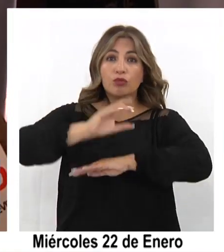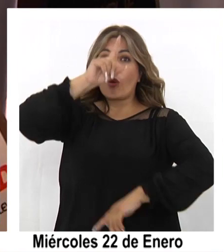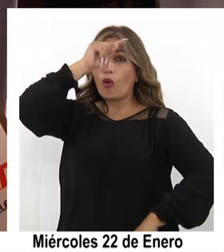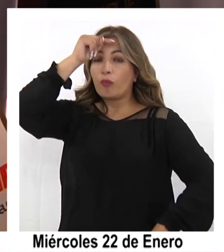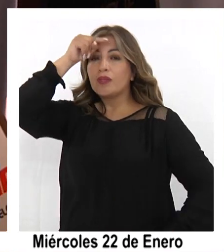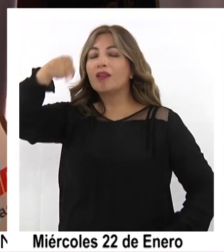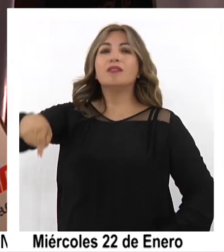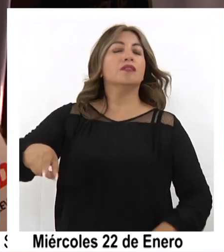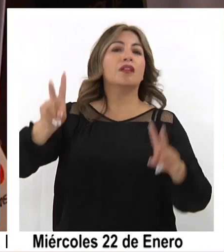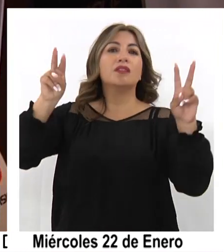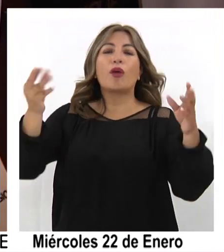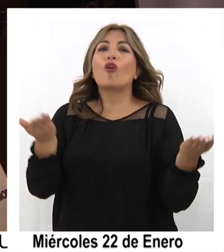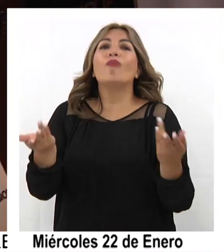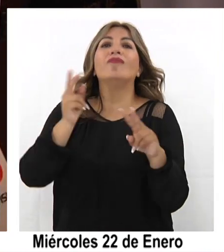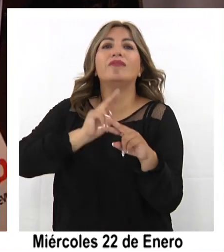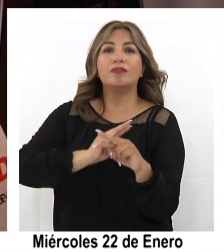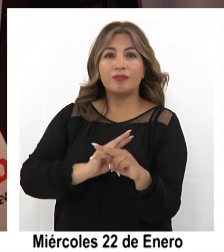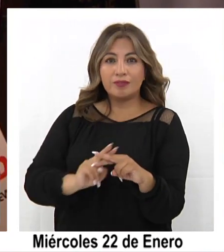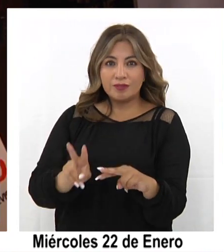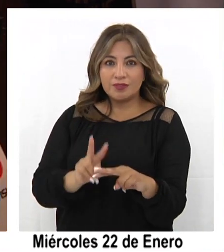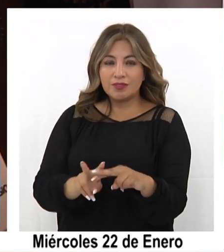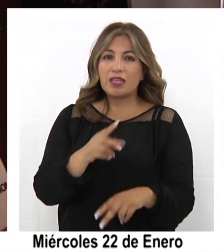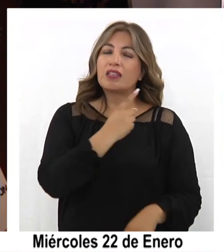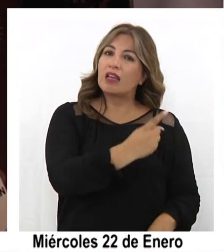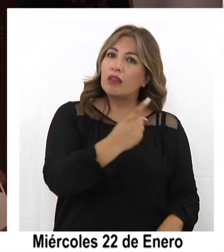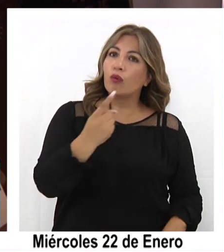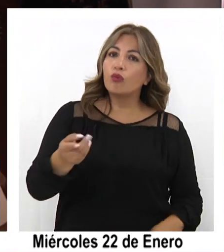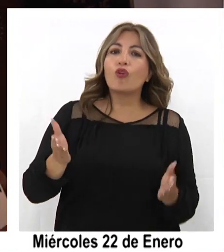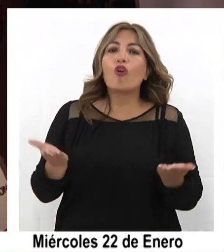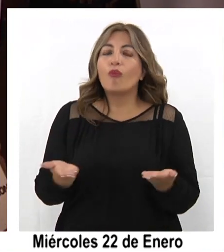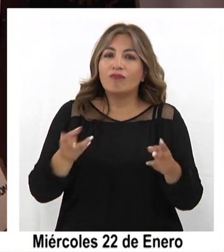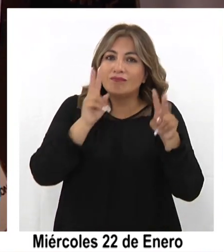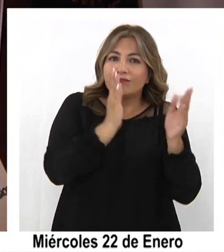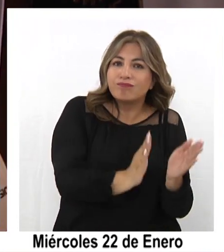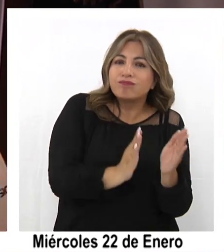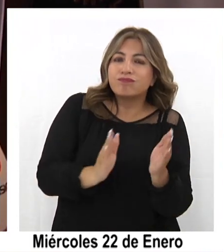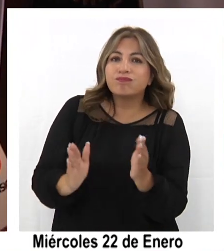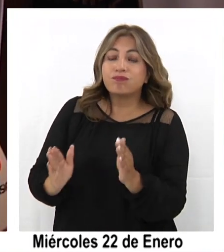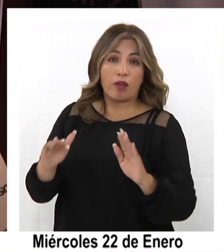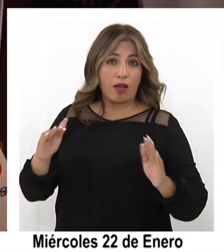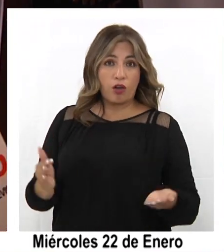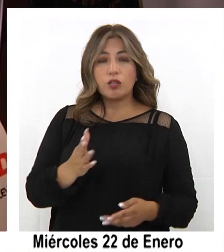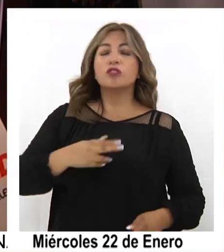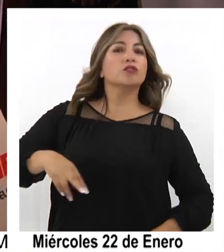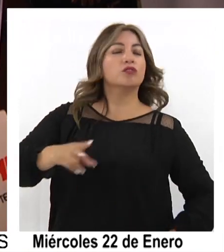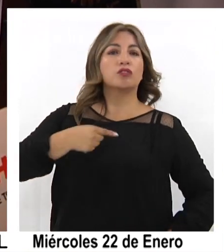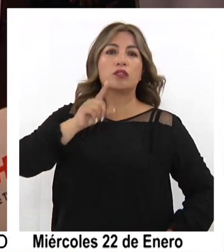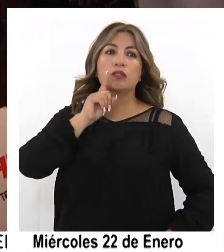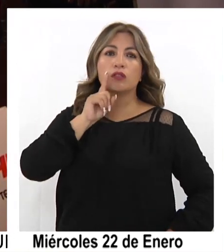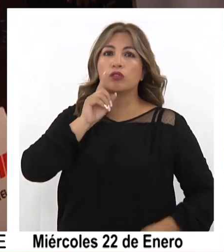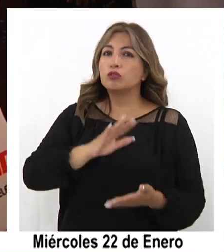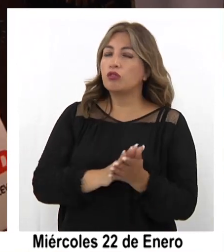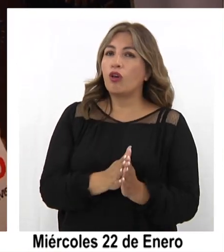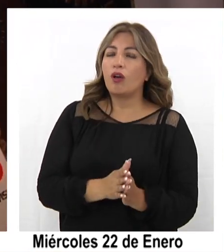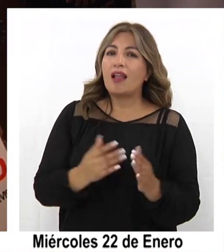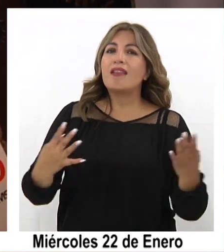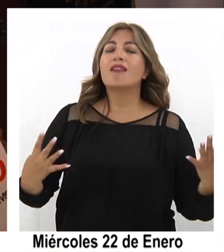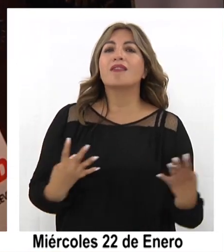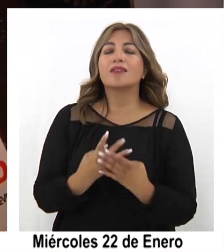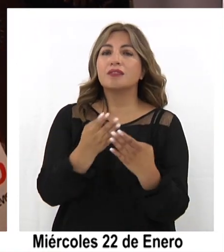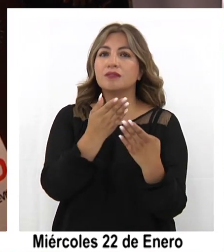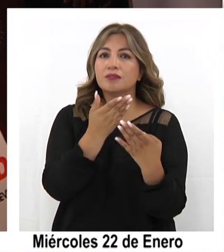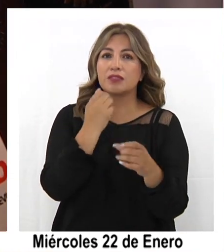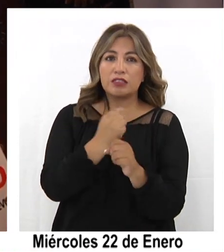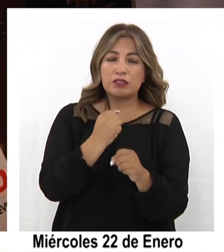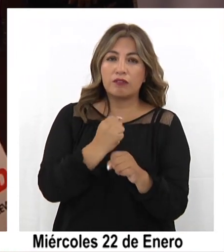consultorios del hospital respecto a cuáles son los procedimientos y cada una de las etapas que tiene que seguir y que por el minuto se ha mantenido y tenemos toda la red